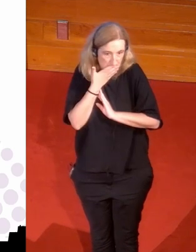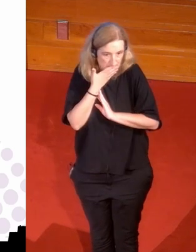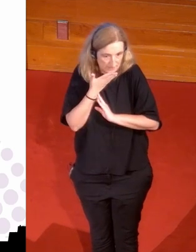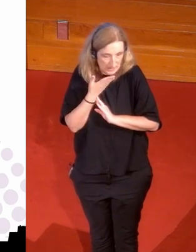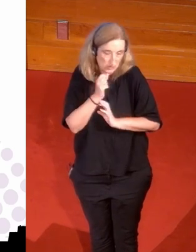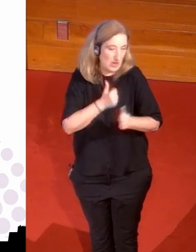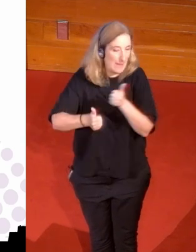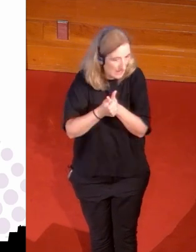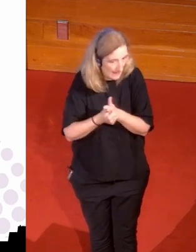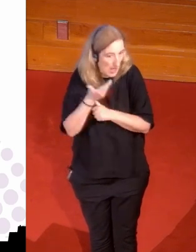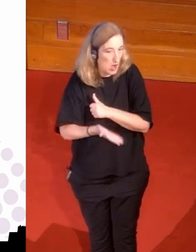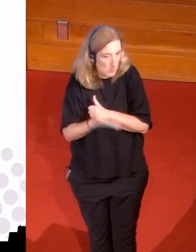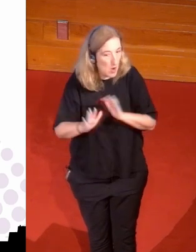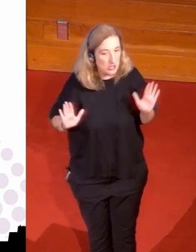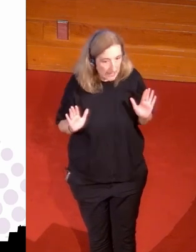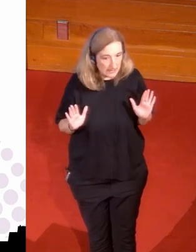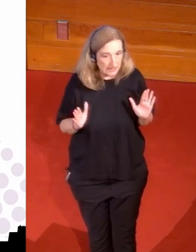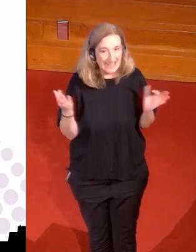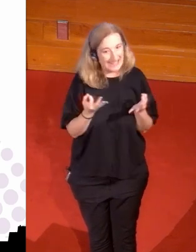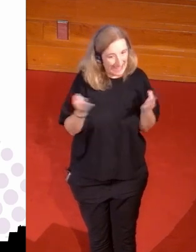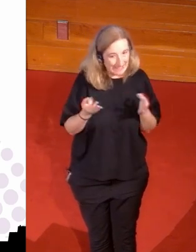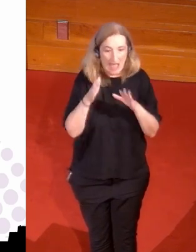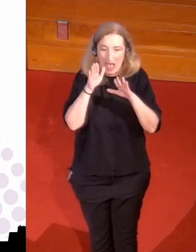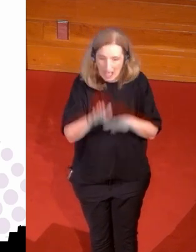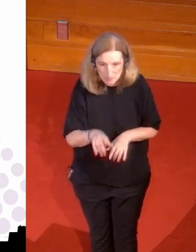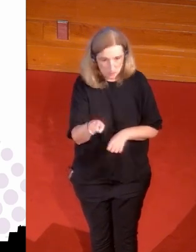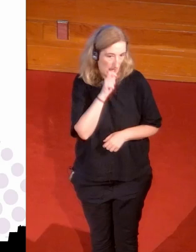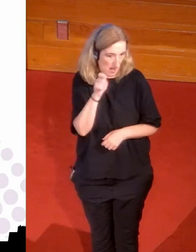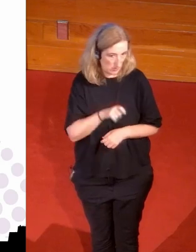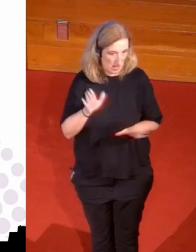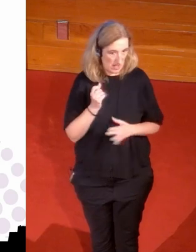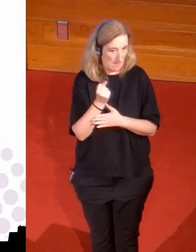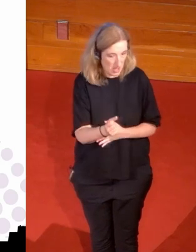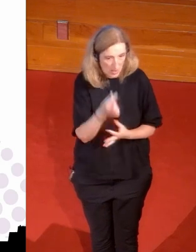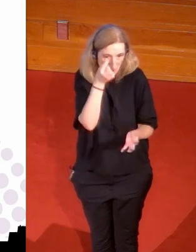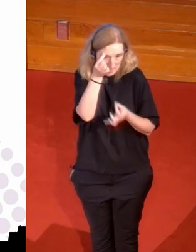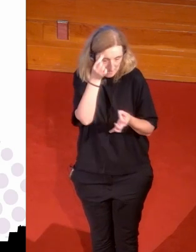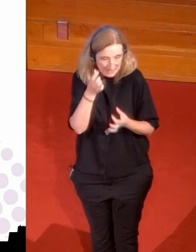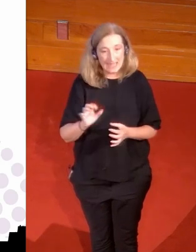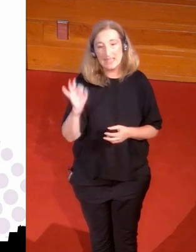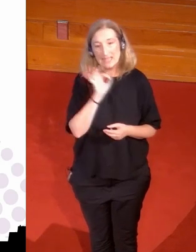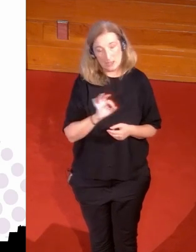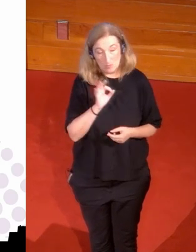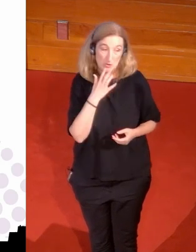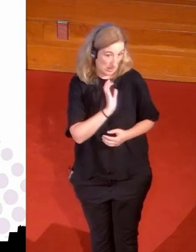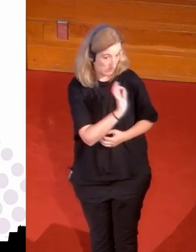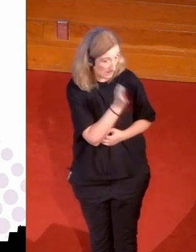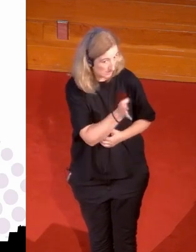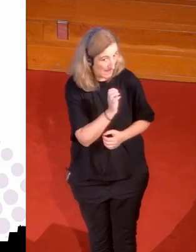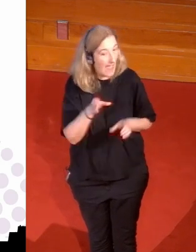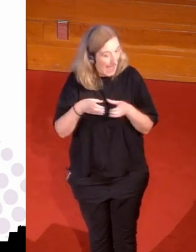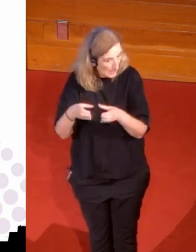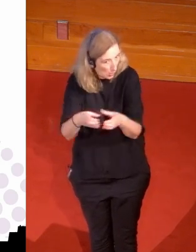prioritario es estar con el invadido y luego ya los matices y luego porque efectivamente hay